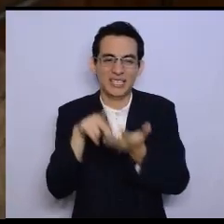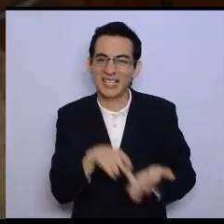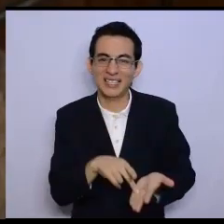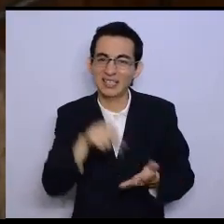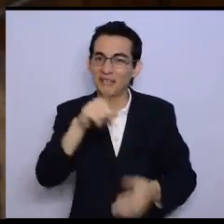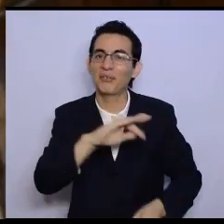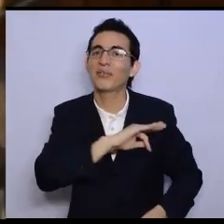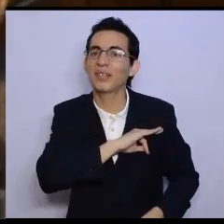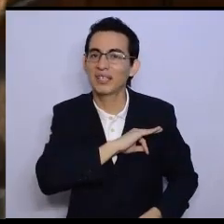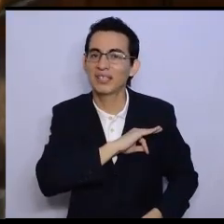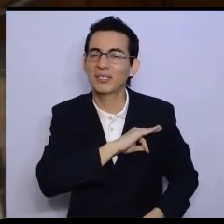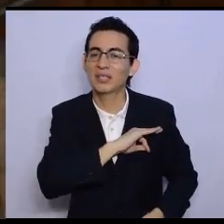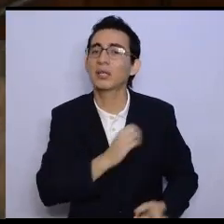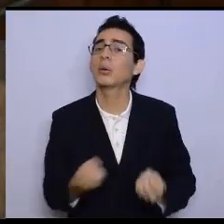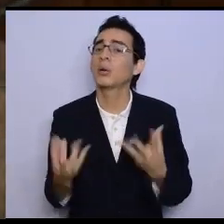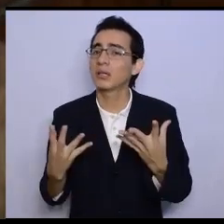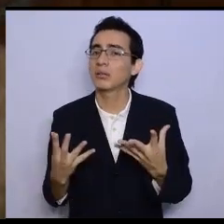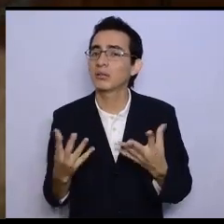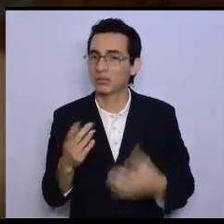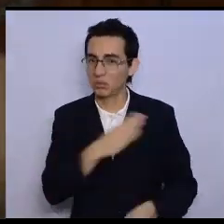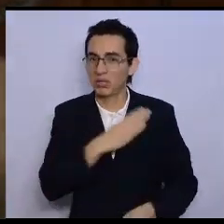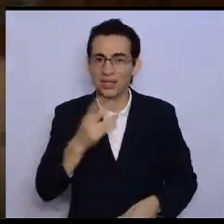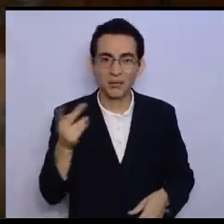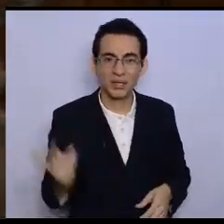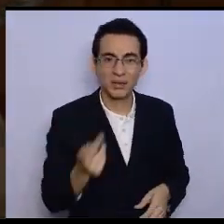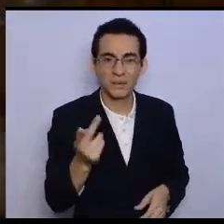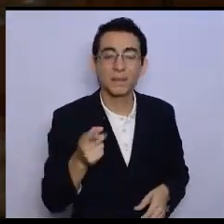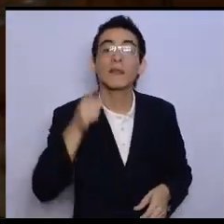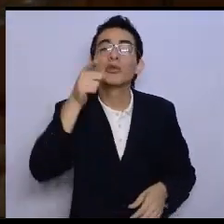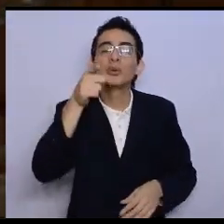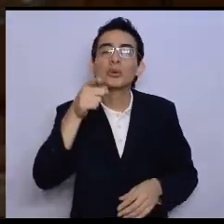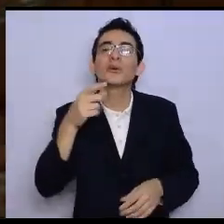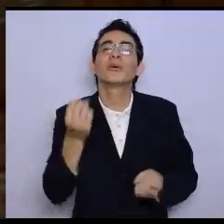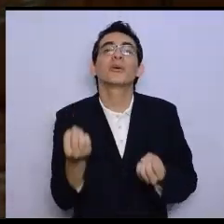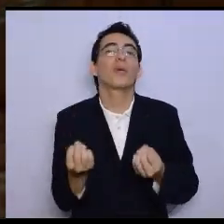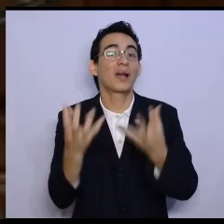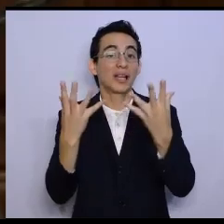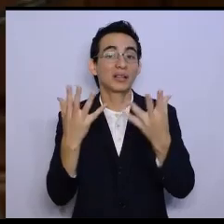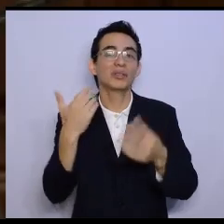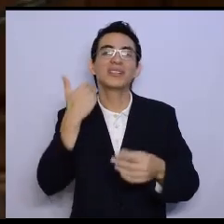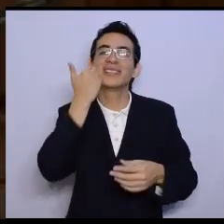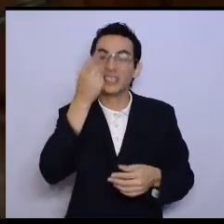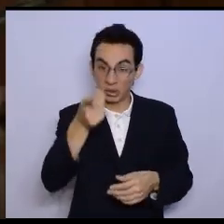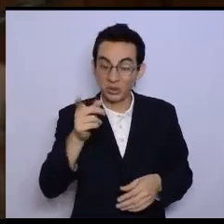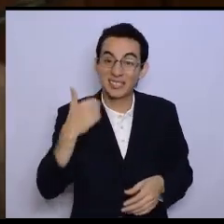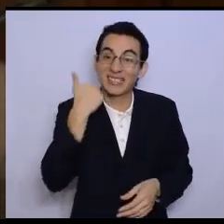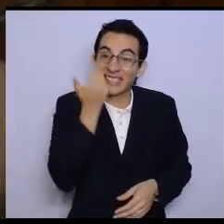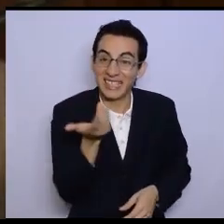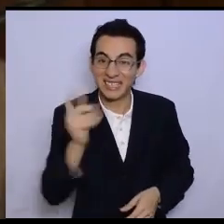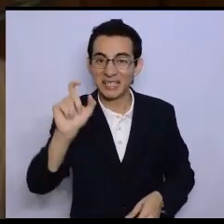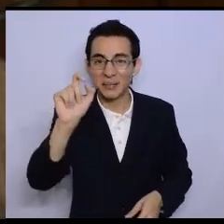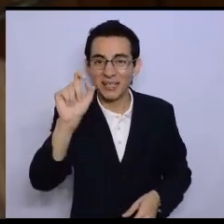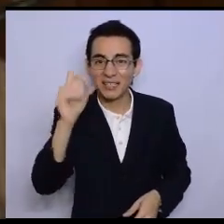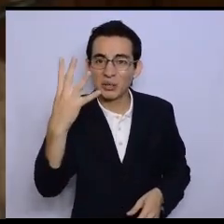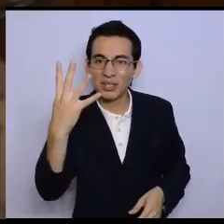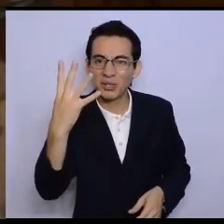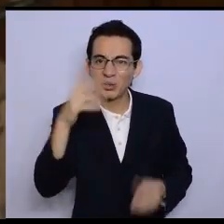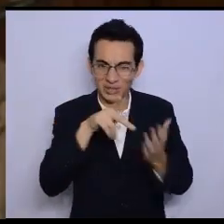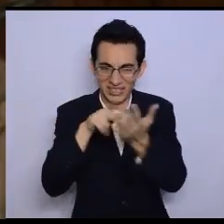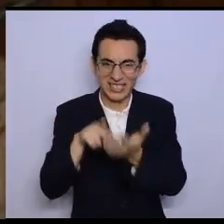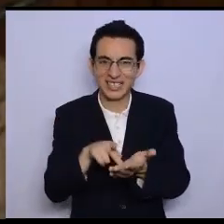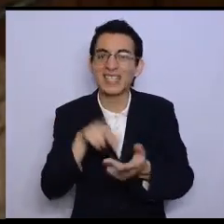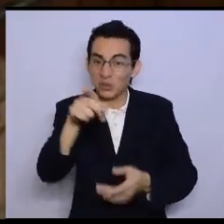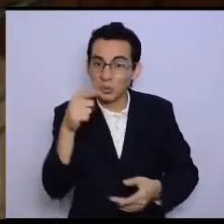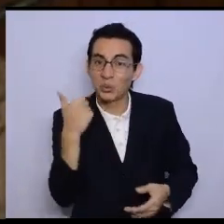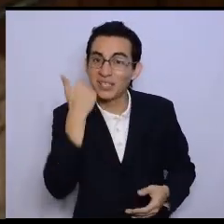Es una buena pregunta, ¿no? Ahora, ¿cuántos quieren una fe de 24 quilates, pura?